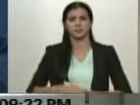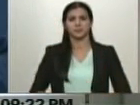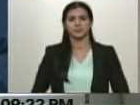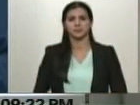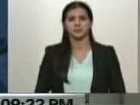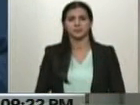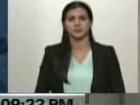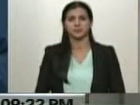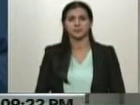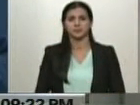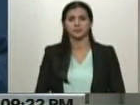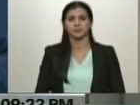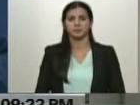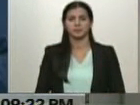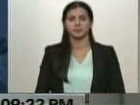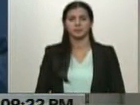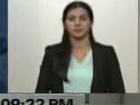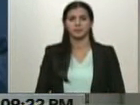y